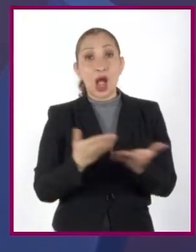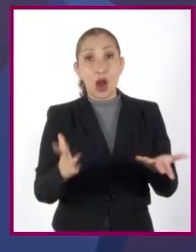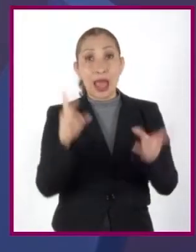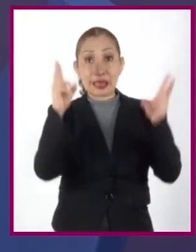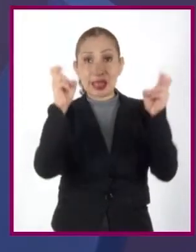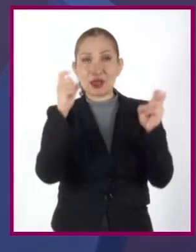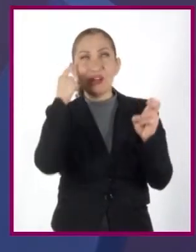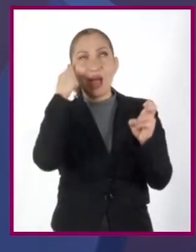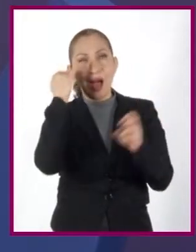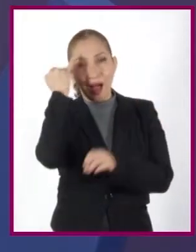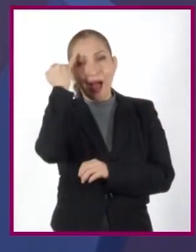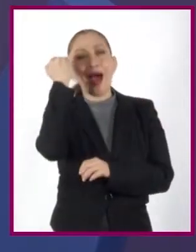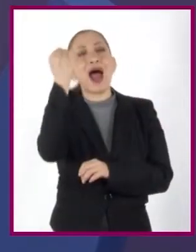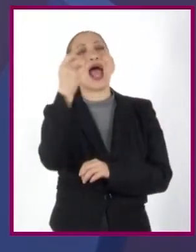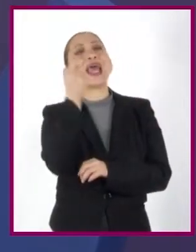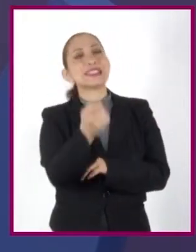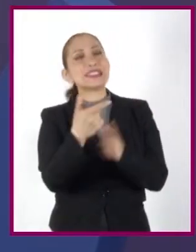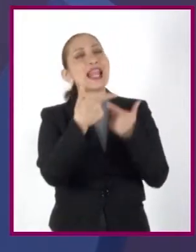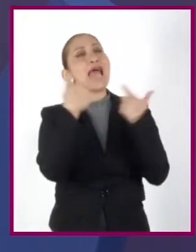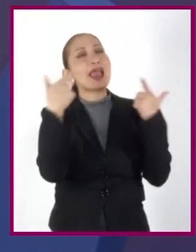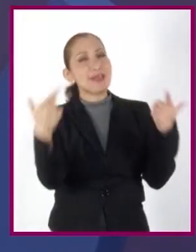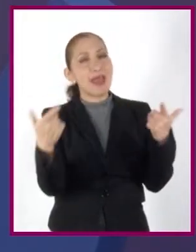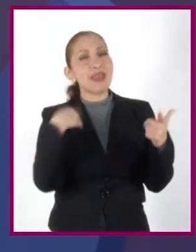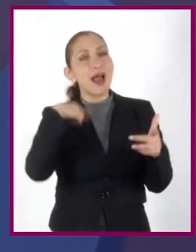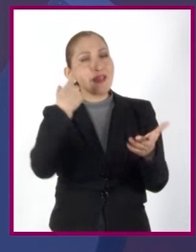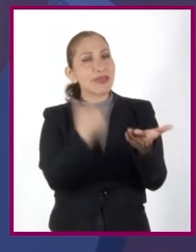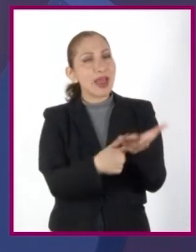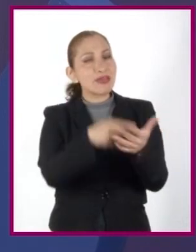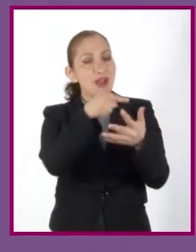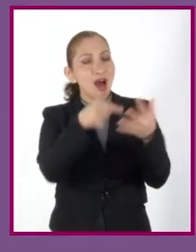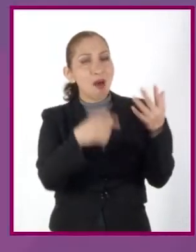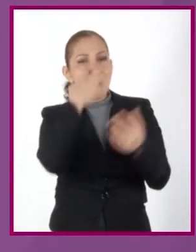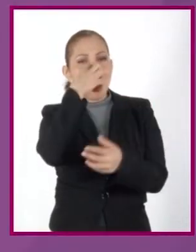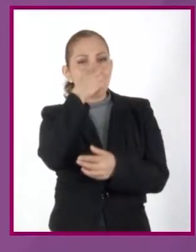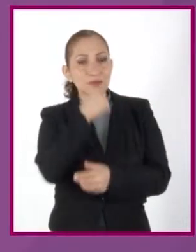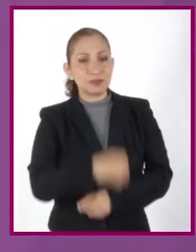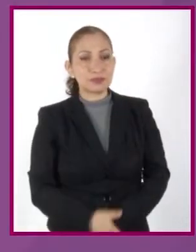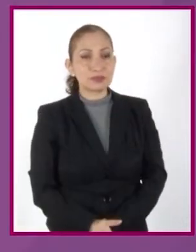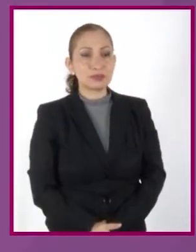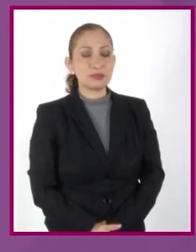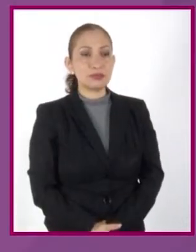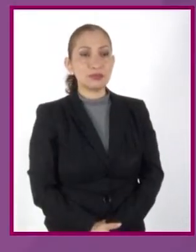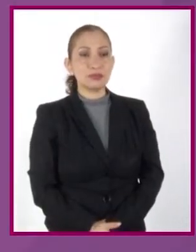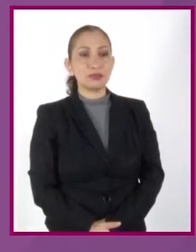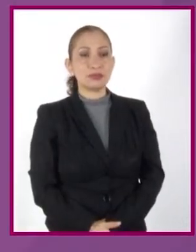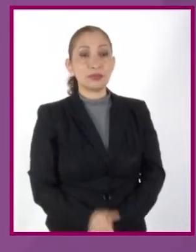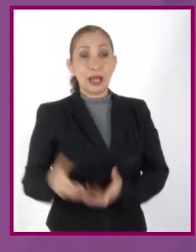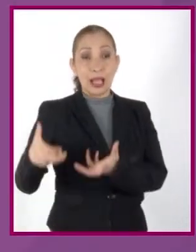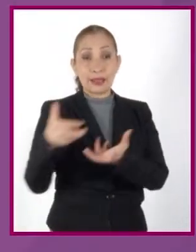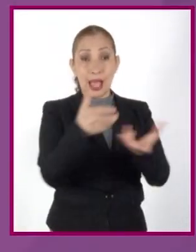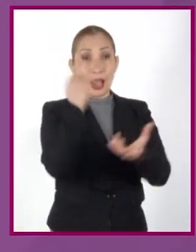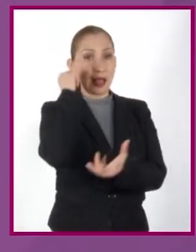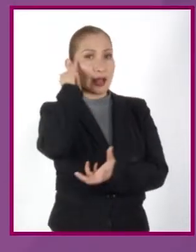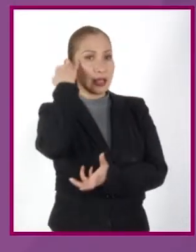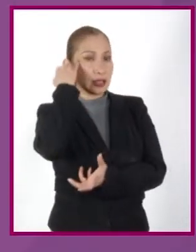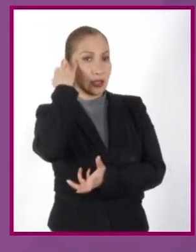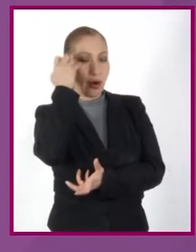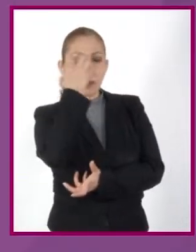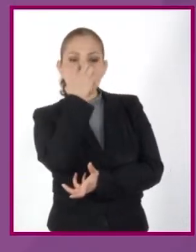el título ya me imagino que esta leyenda estará impregnada de tristeza. La calle del Indio